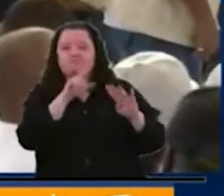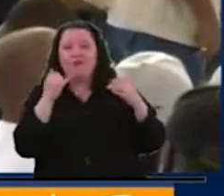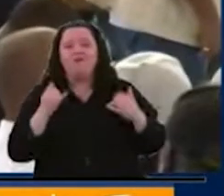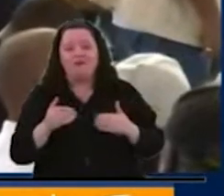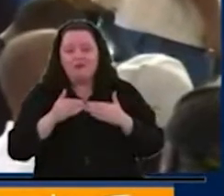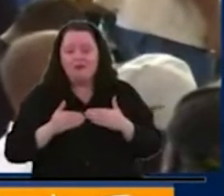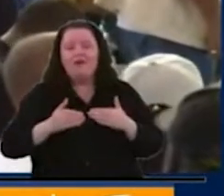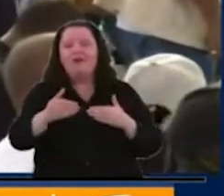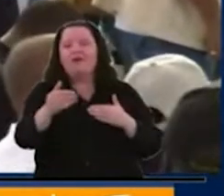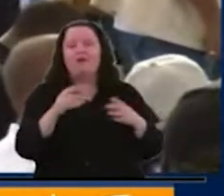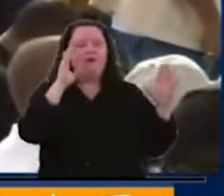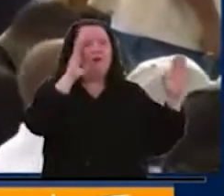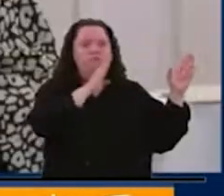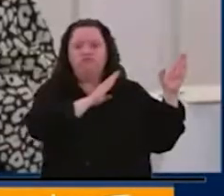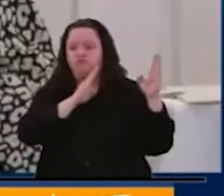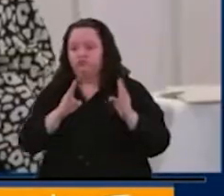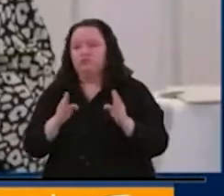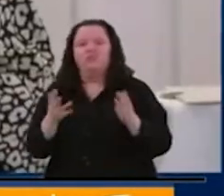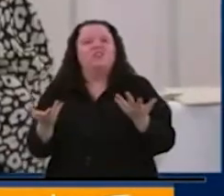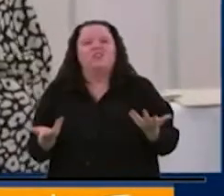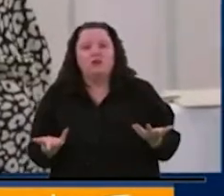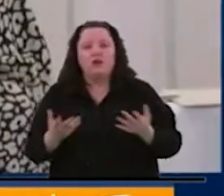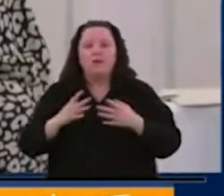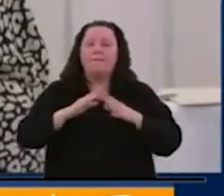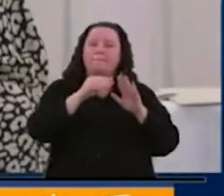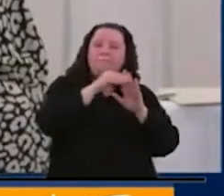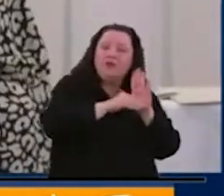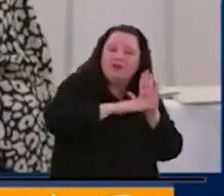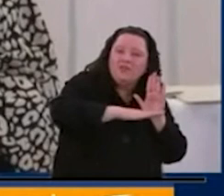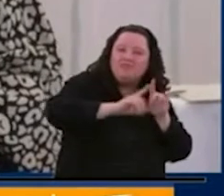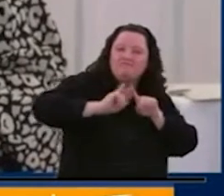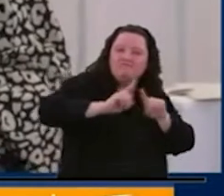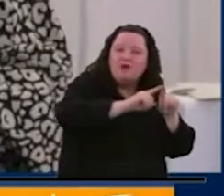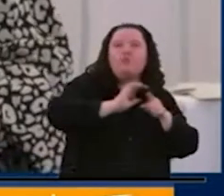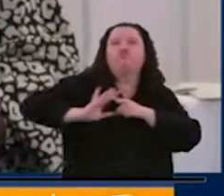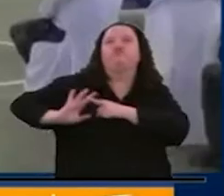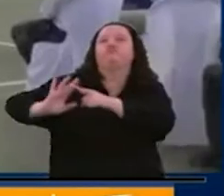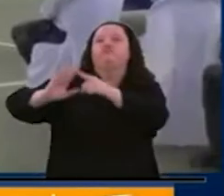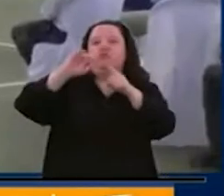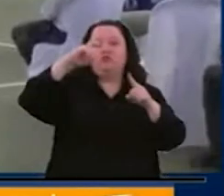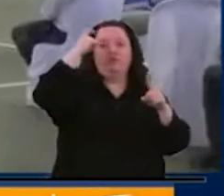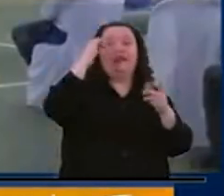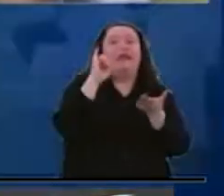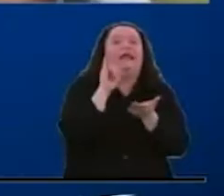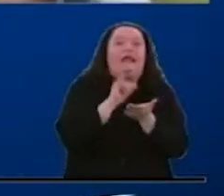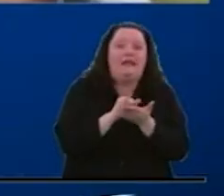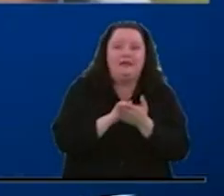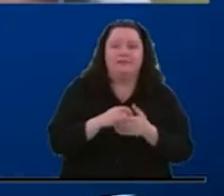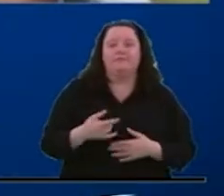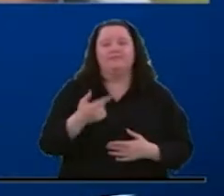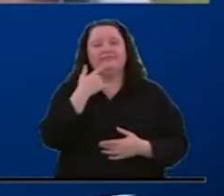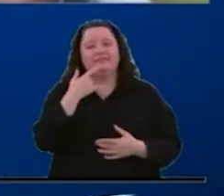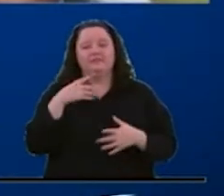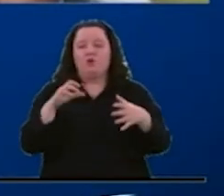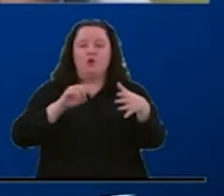de la atención de la implementación de las políticas por parte del gobierno nacional. Los